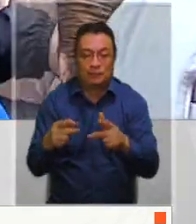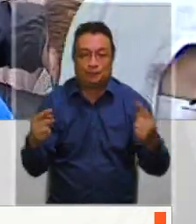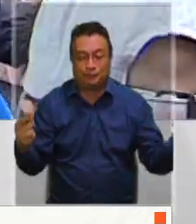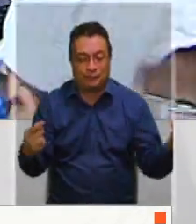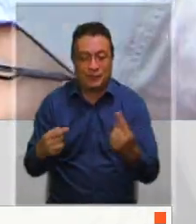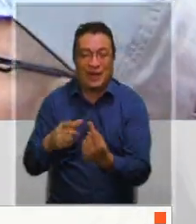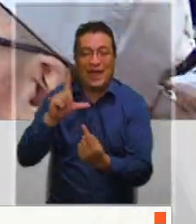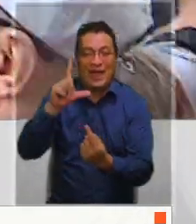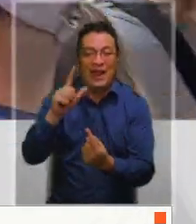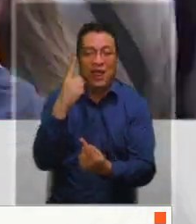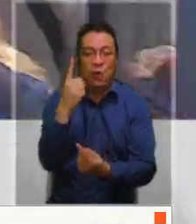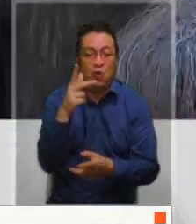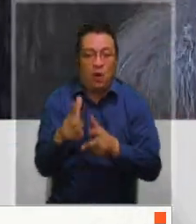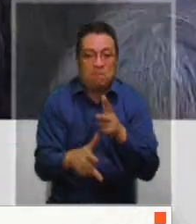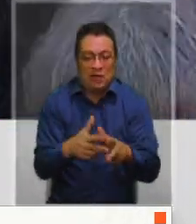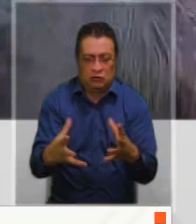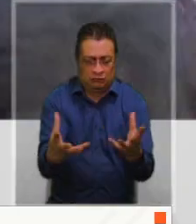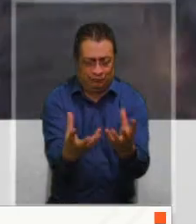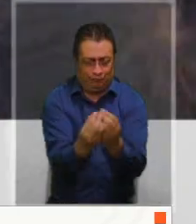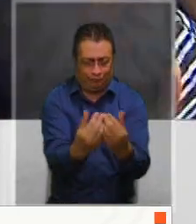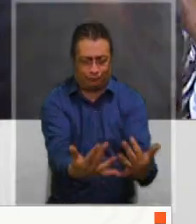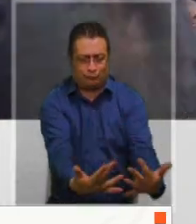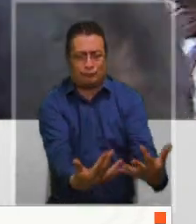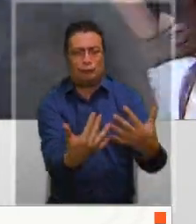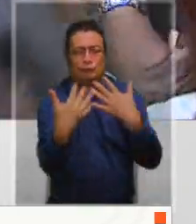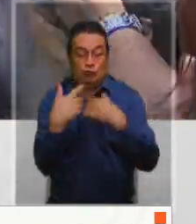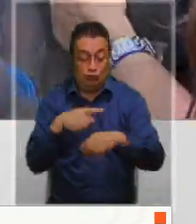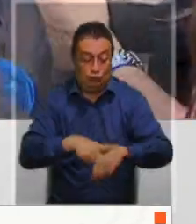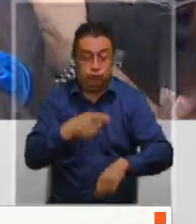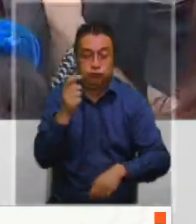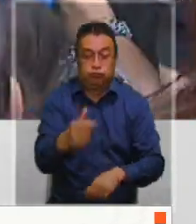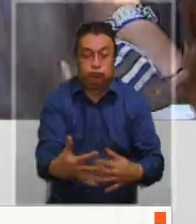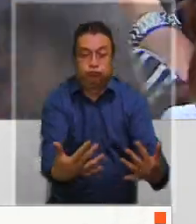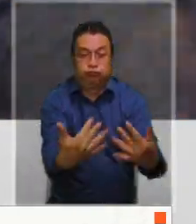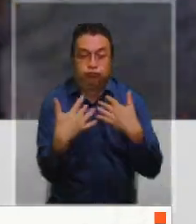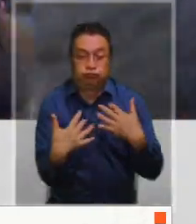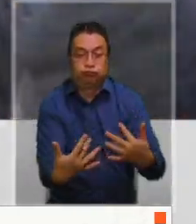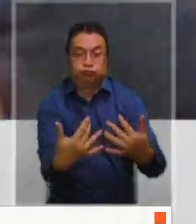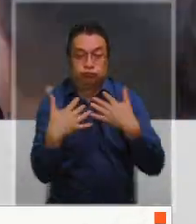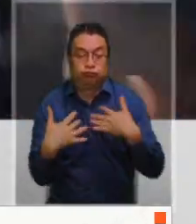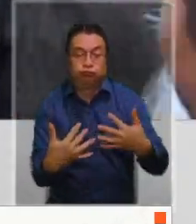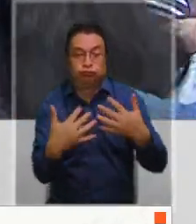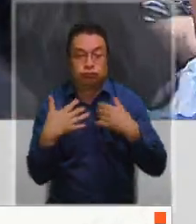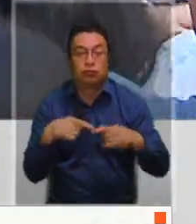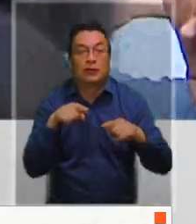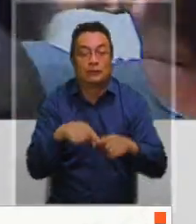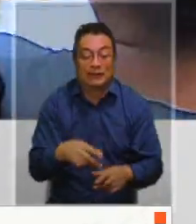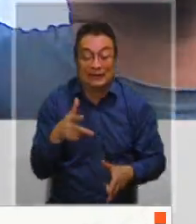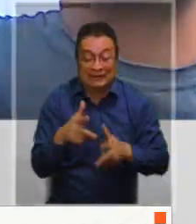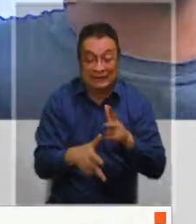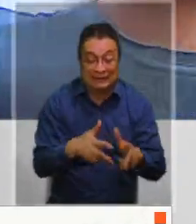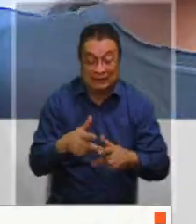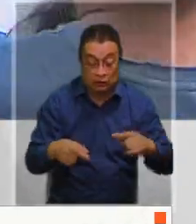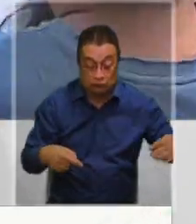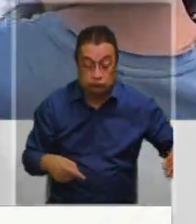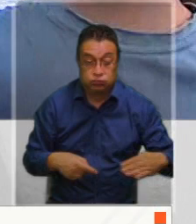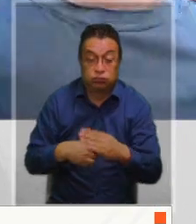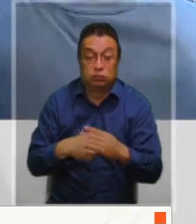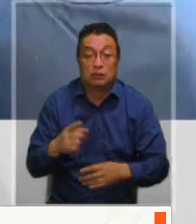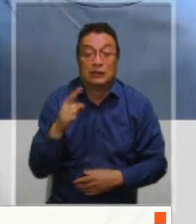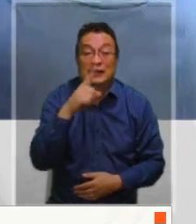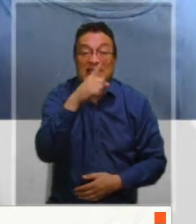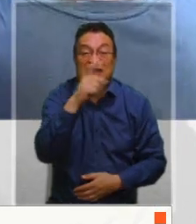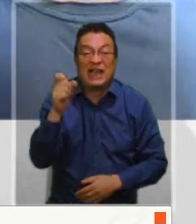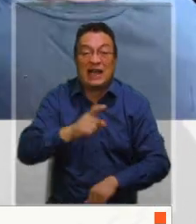línea 1, ¿verdad? Con gran cantidad de personas en intervalos muy cortos. Para que la gente se haga una idea, estamos operando trenes en un tren cada 100